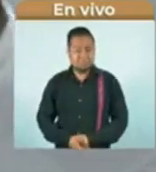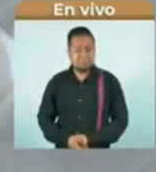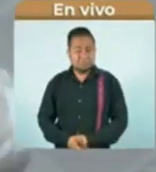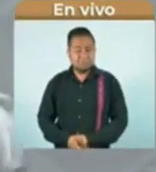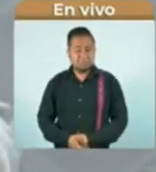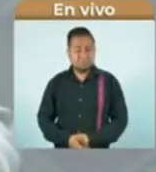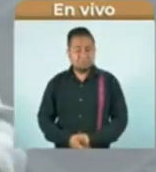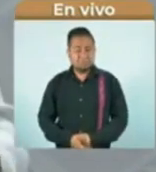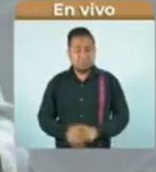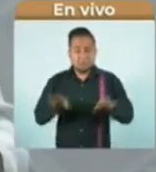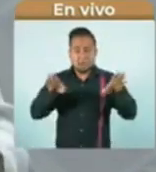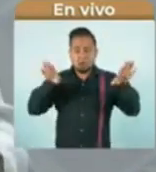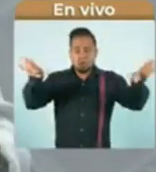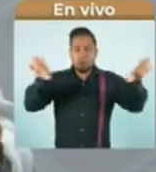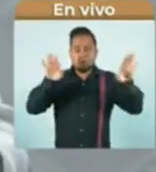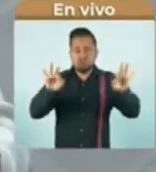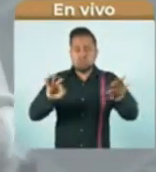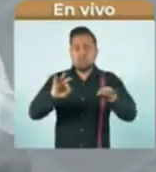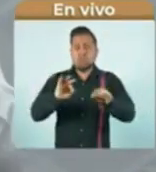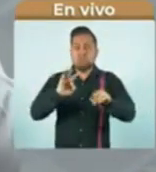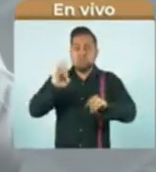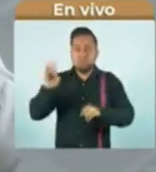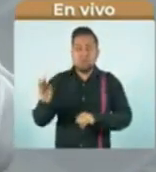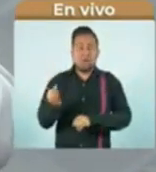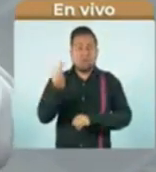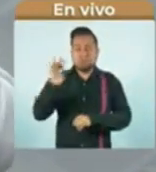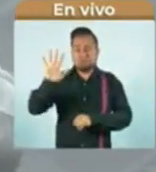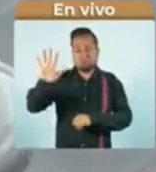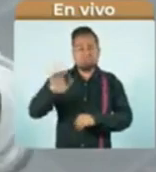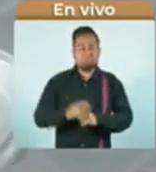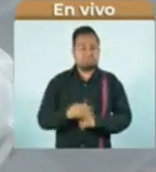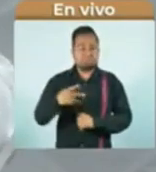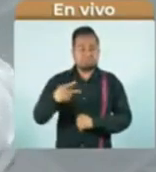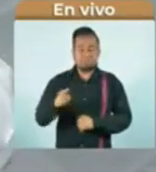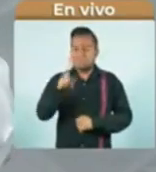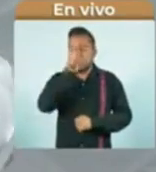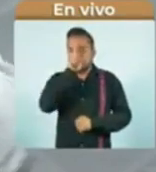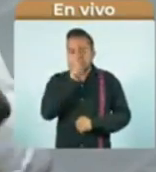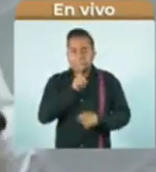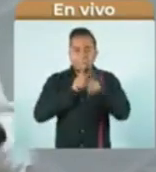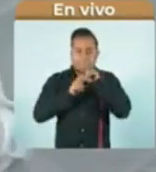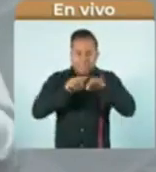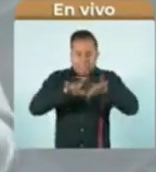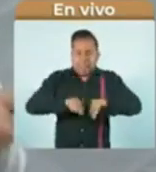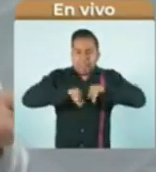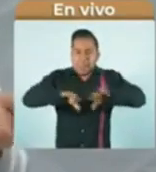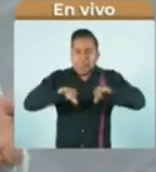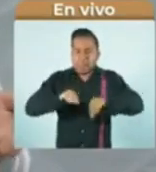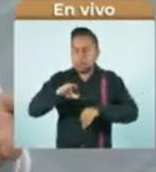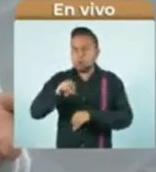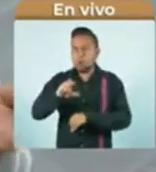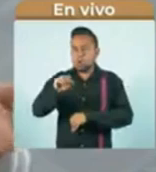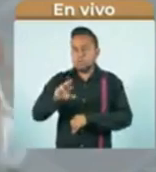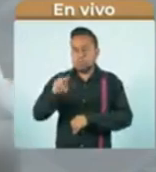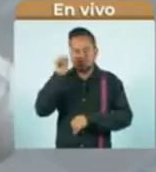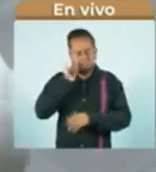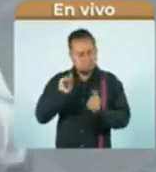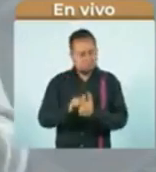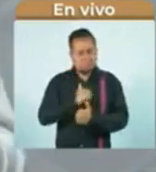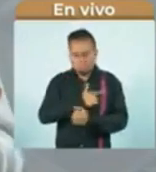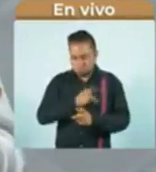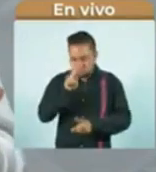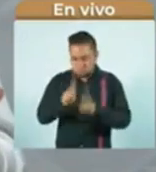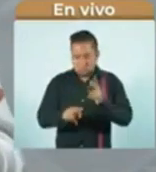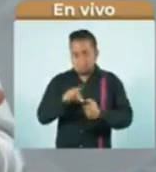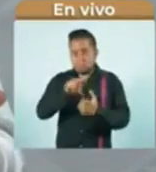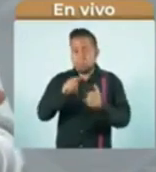Es, el aeropuerto es instalación federal estratégica, pero pues mienten nada más. Entonces, Oscar, siempre habrá disposición, pero en el